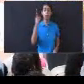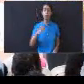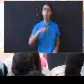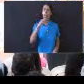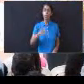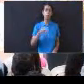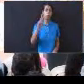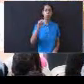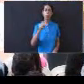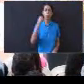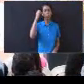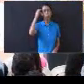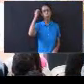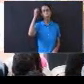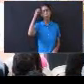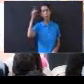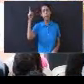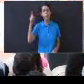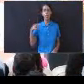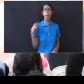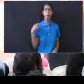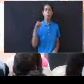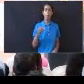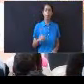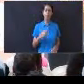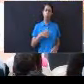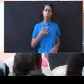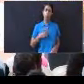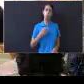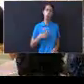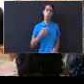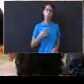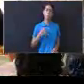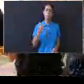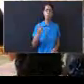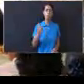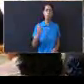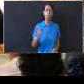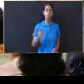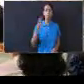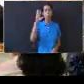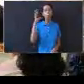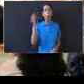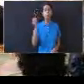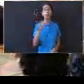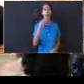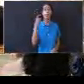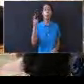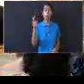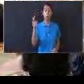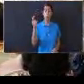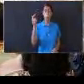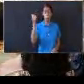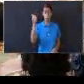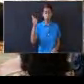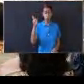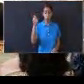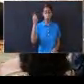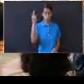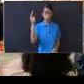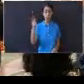para que uno se sienta bien, sino es una realidad. Dios tiene buenos planes. Buenos planes. Buenos planes.